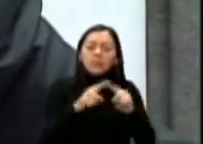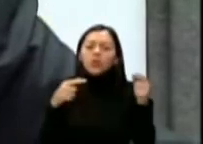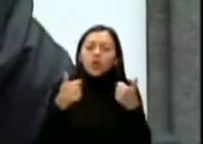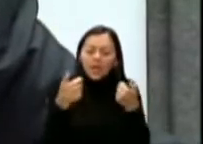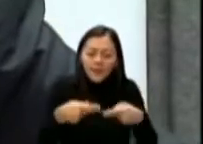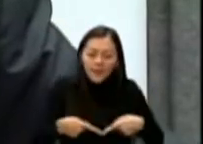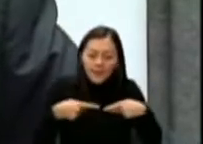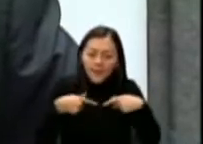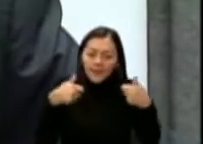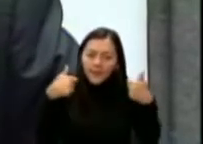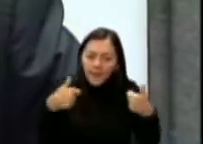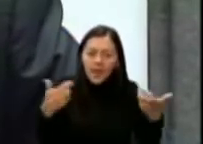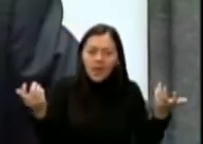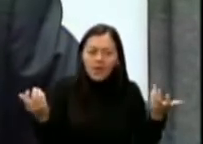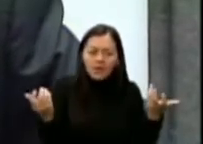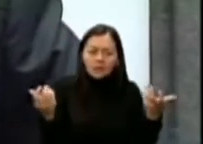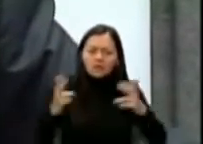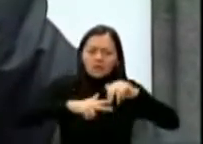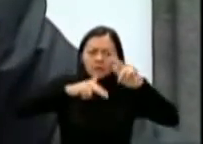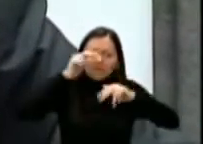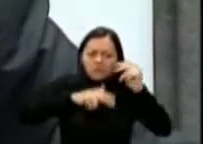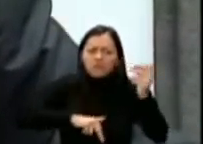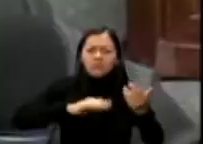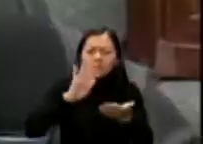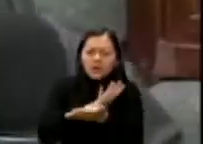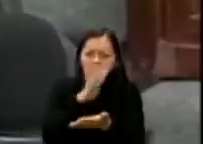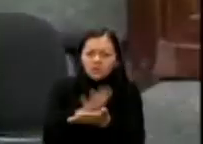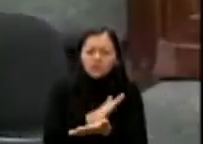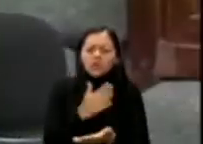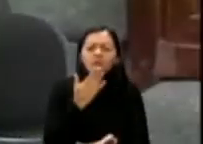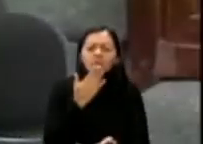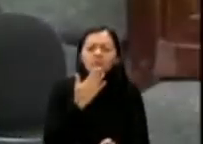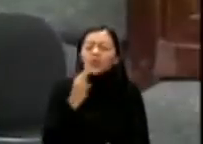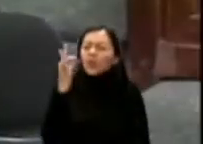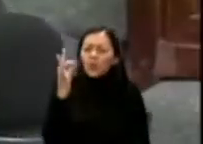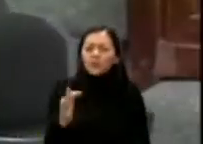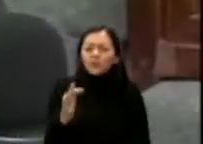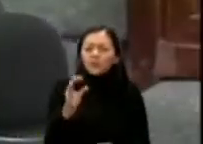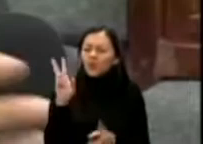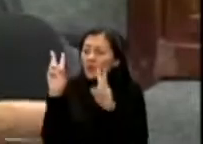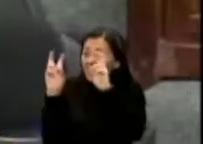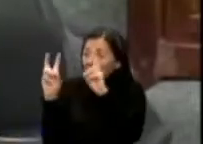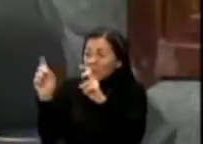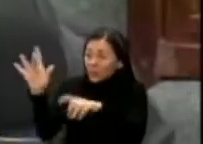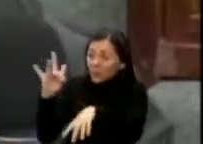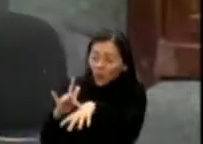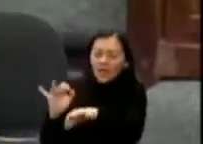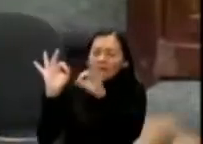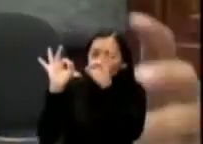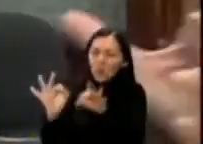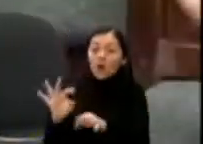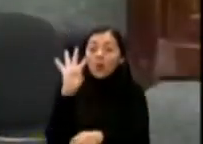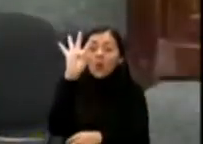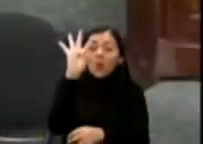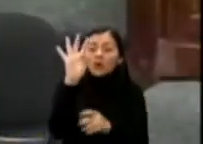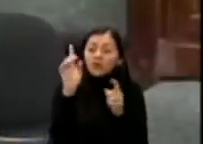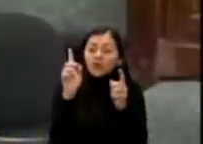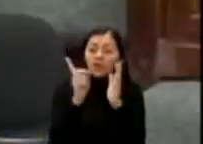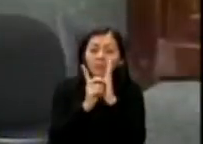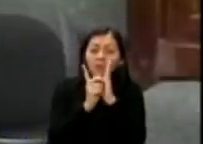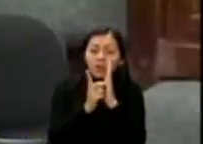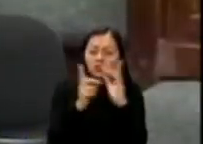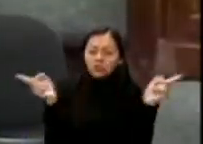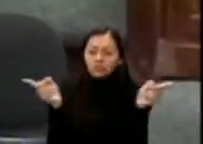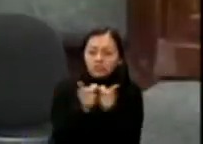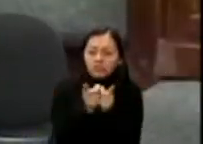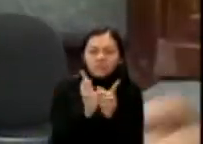infraestructura queremos escuela del milenio precisamente de eso quiere eso vamos a conversar usted en cuatro minutos de hecho un excelente